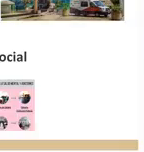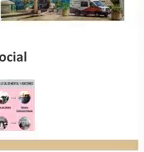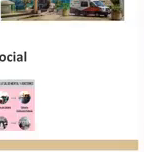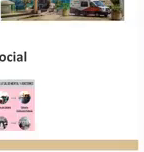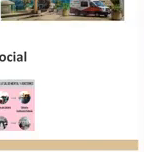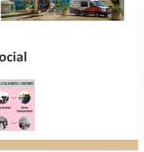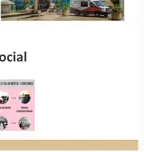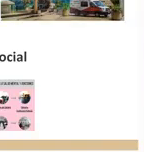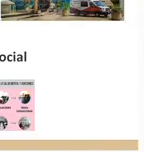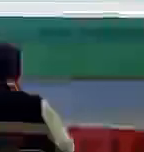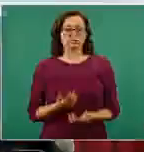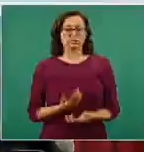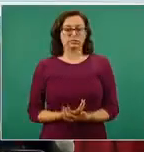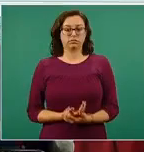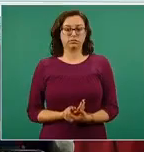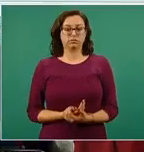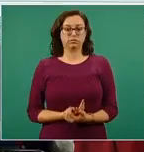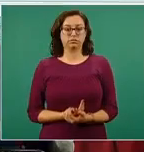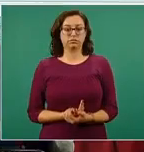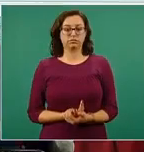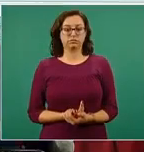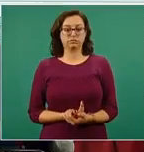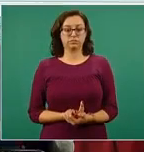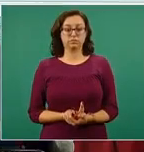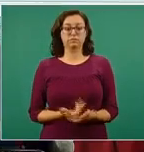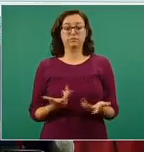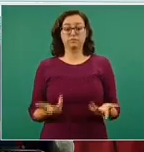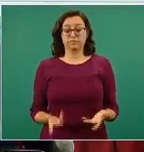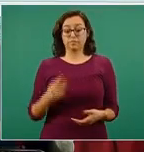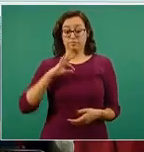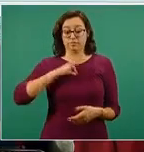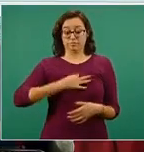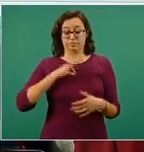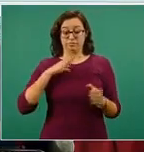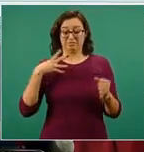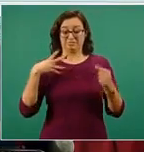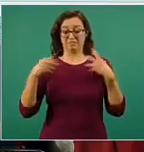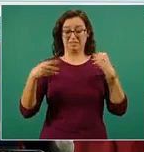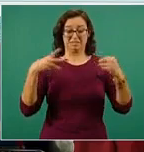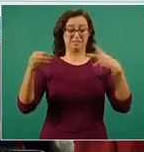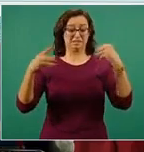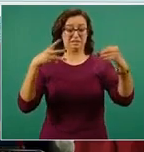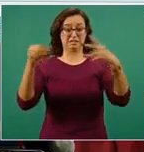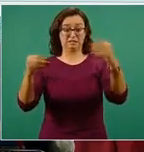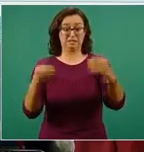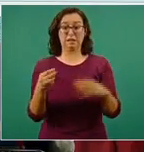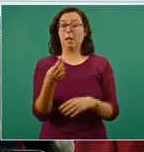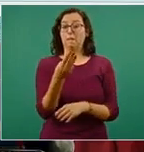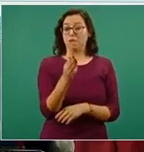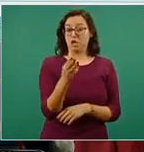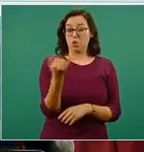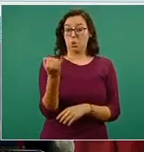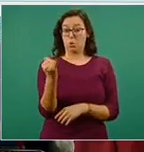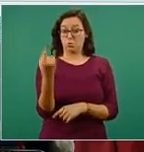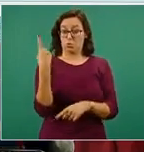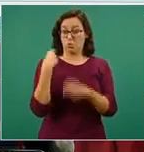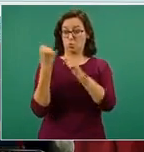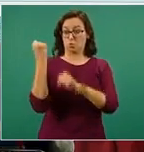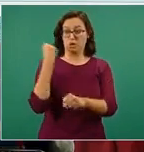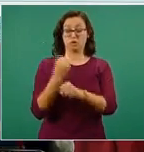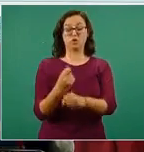de que empezáramos a tener complicaciones y el pico máximo que se logró en Chiapas, que fue en los meses de mayo y junio,